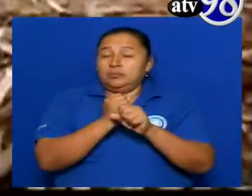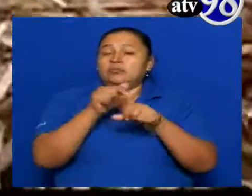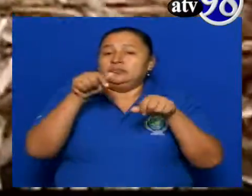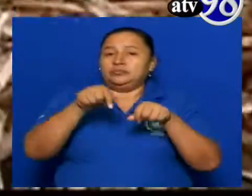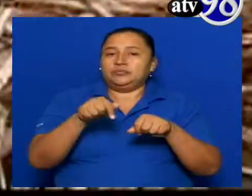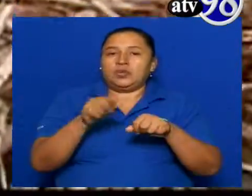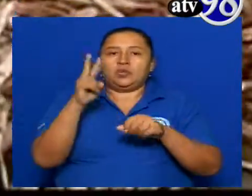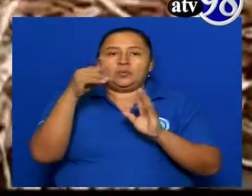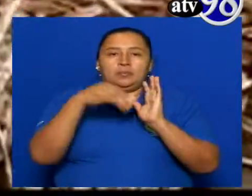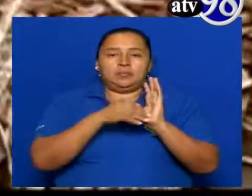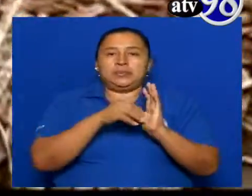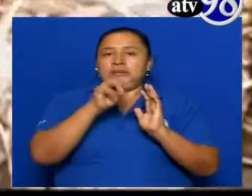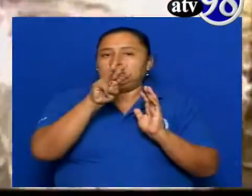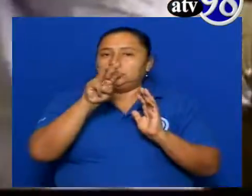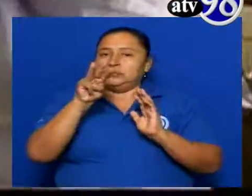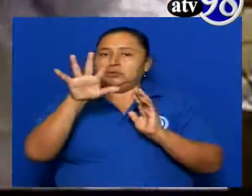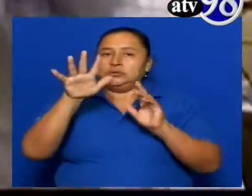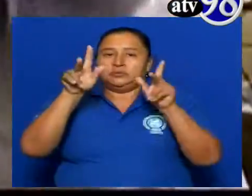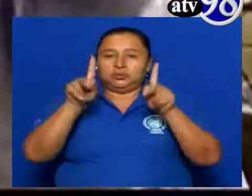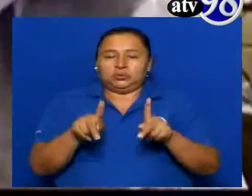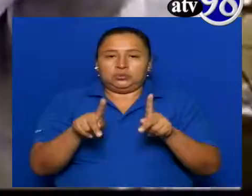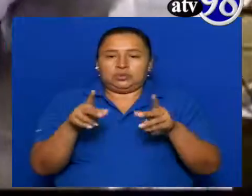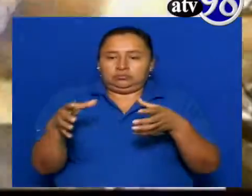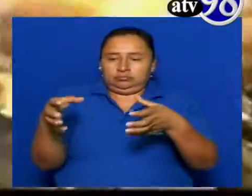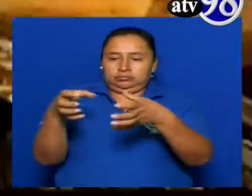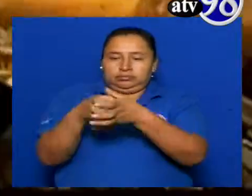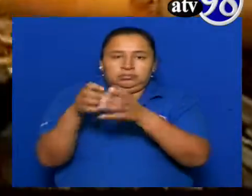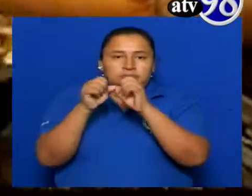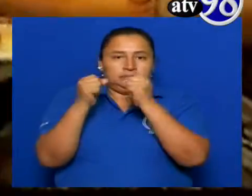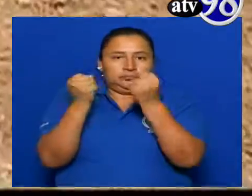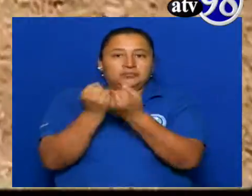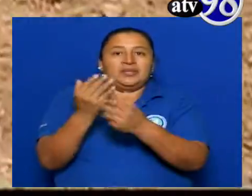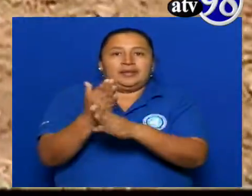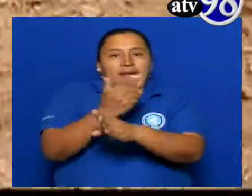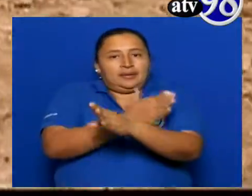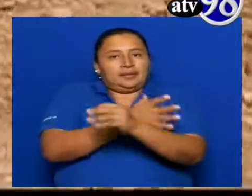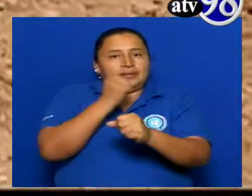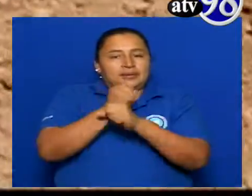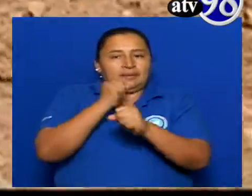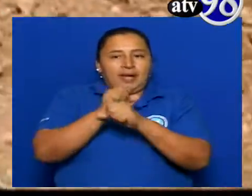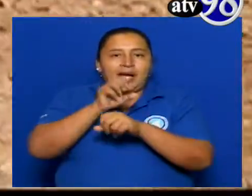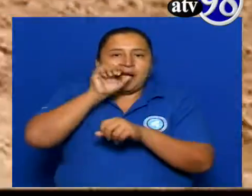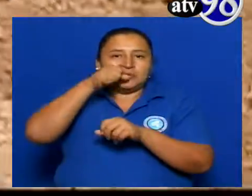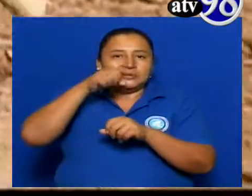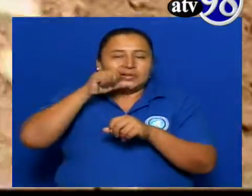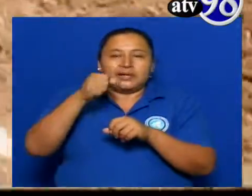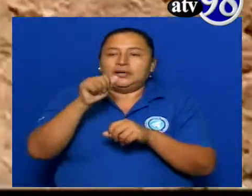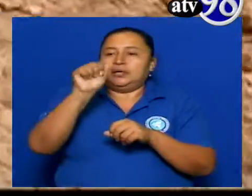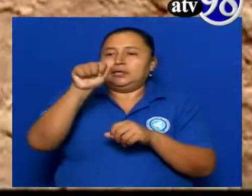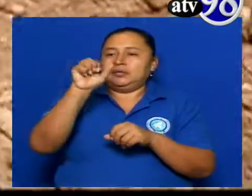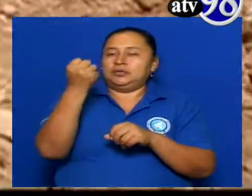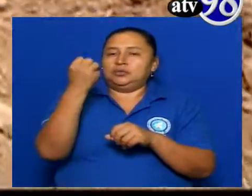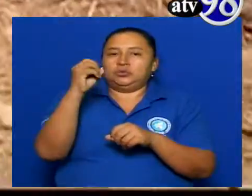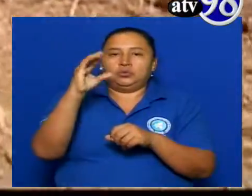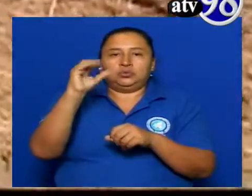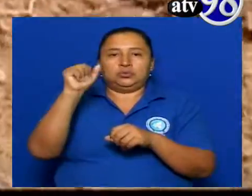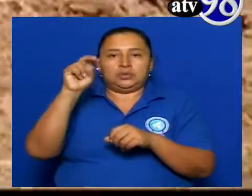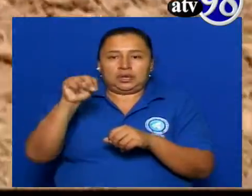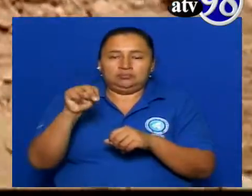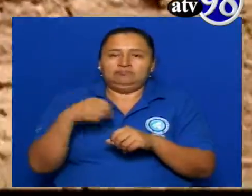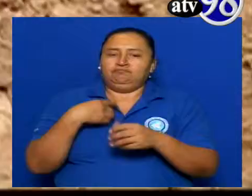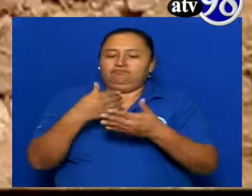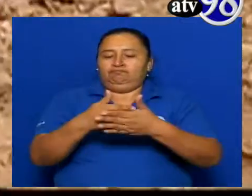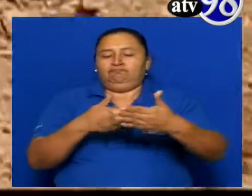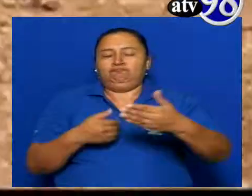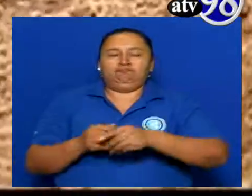2.335 personas agrupadas en la Asociación de Extrabajadores Cañeros de Nicaragua, ASOCAN, presentaron una demanda ante